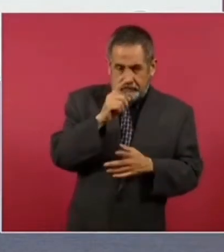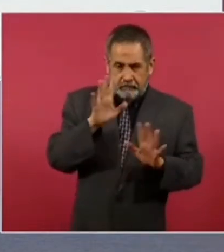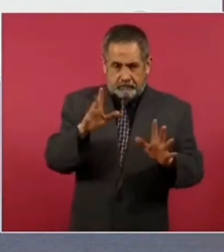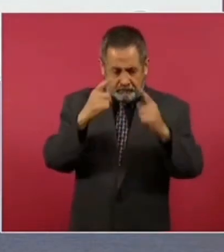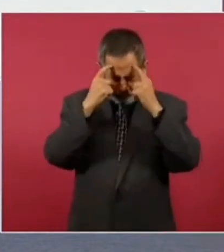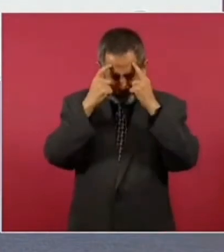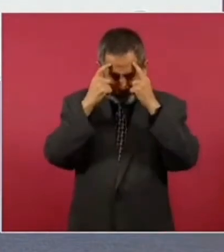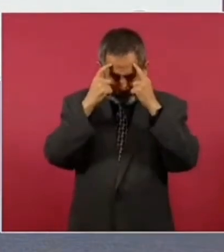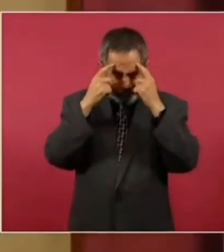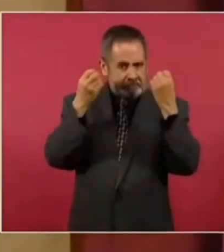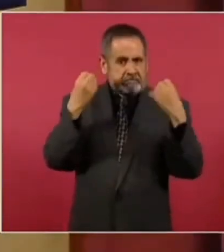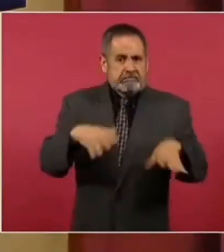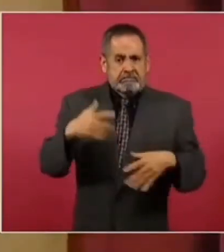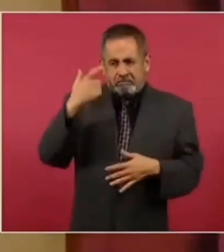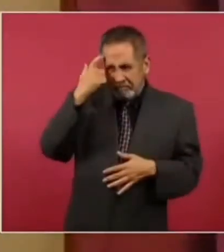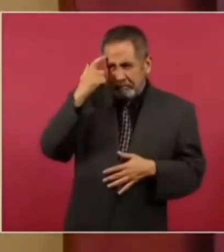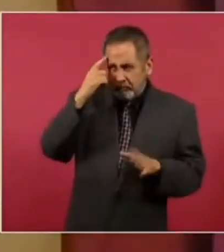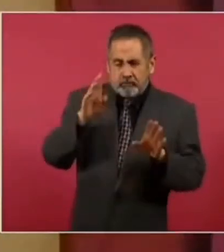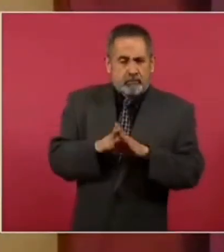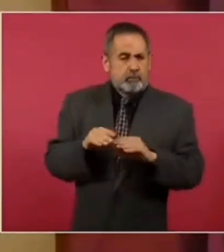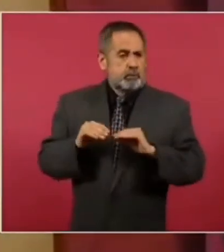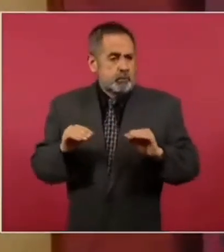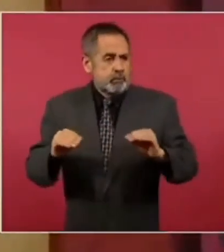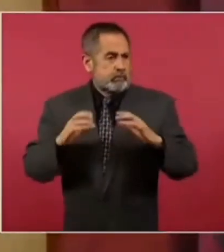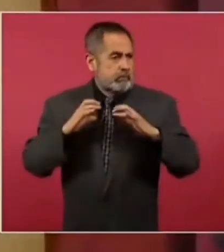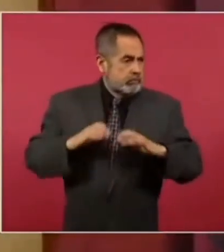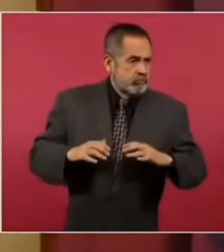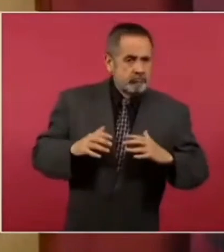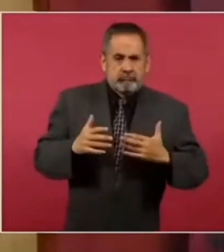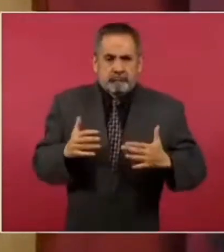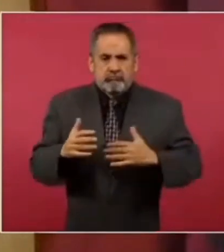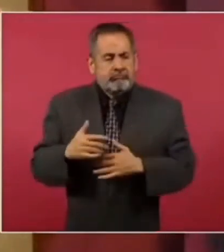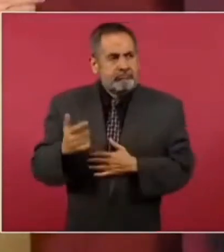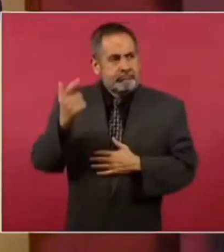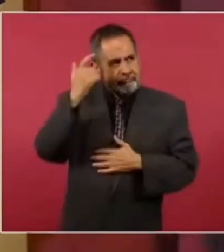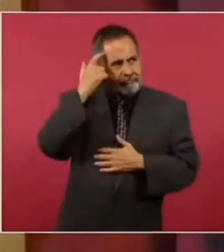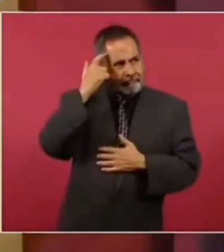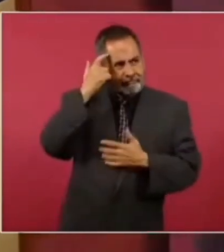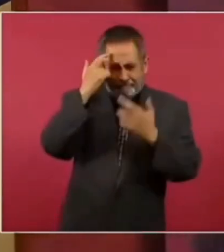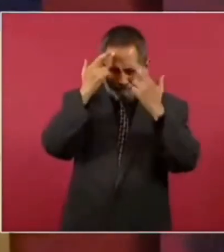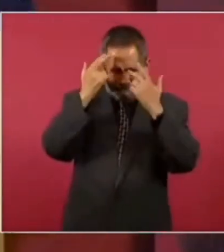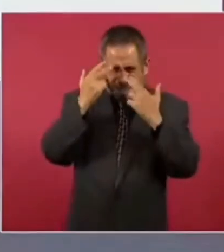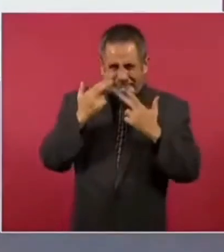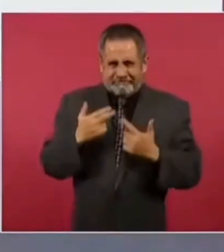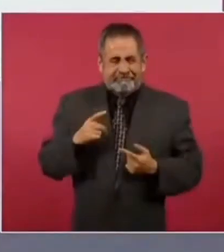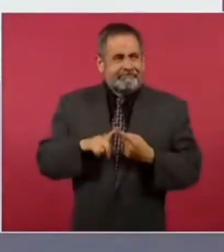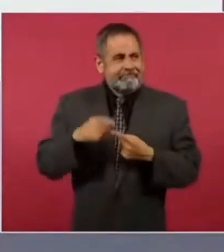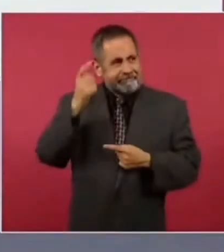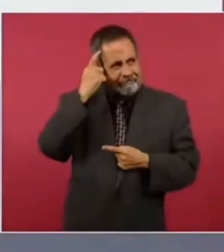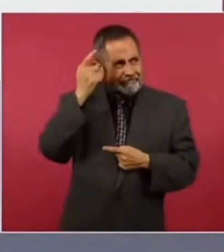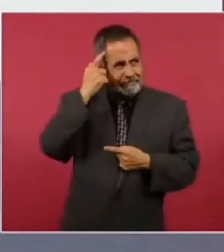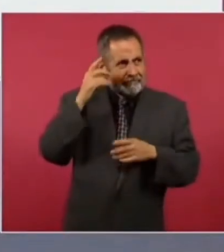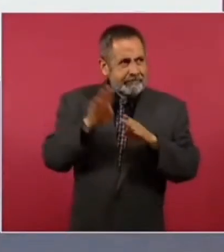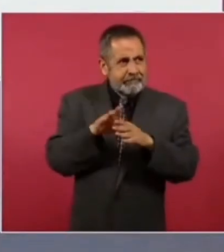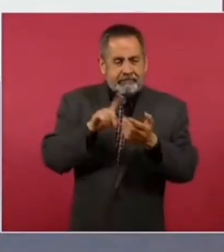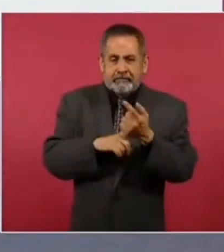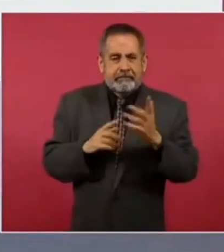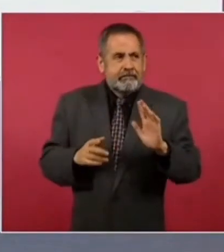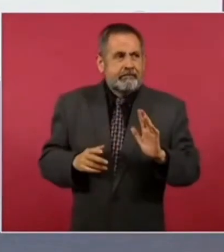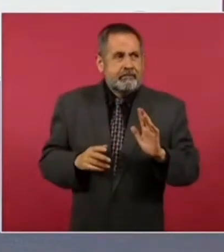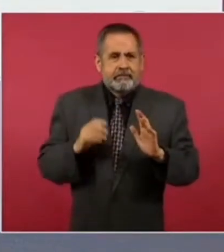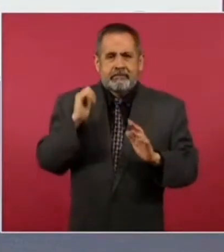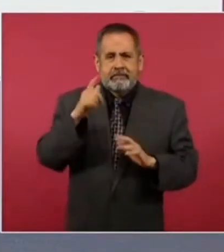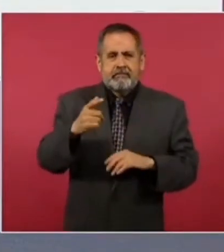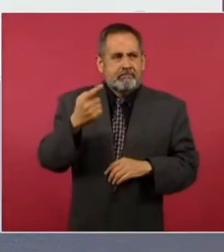para planear, para moverse y coordinar, en el caso de estas sustancias inhalantes. Desde luego afecta a prácticamente cualquier